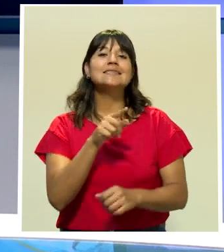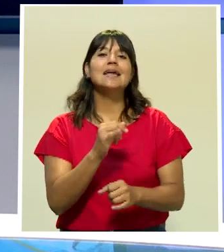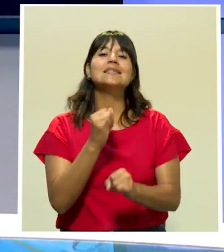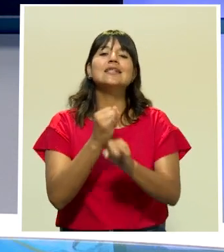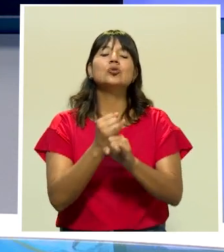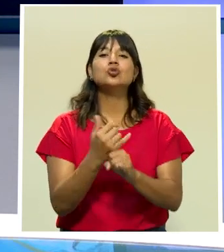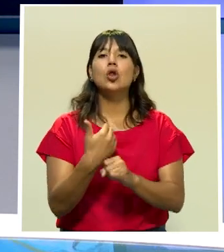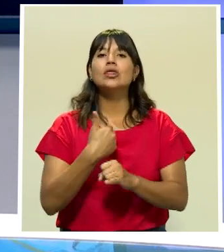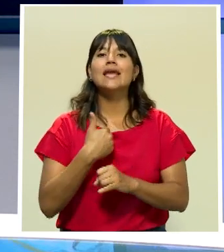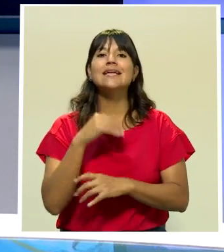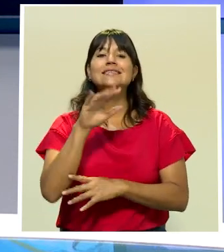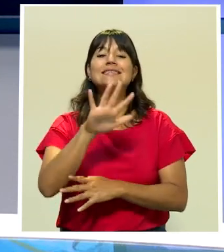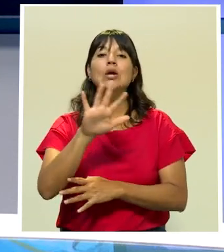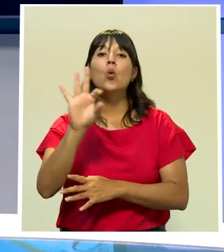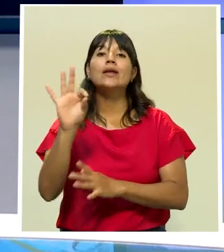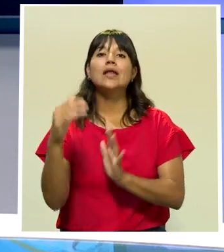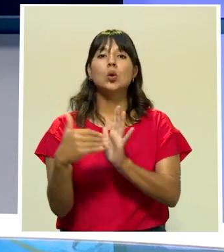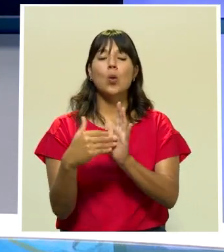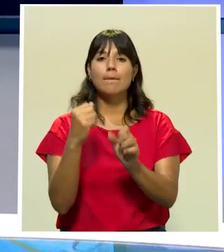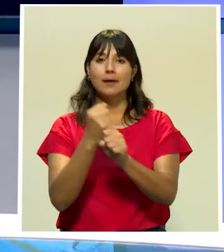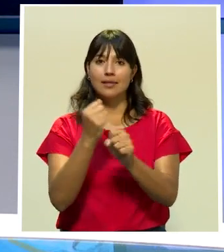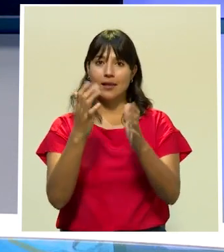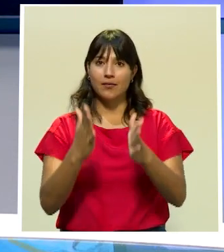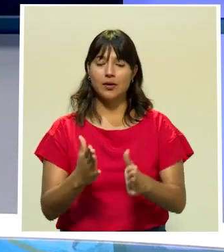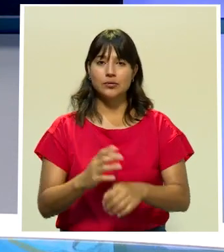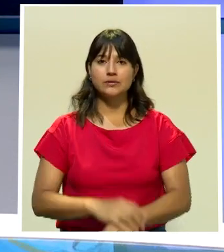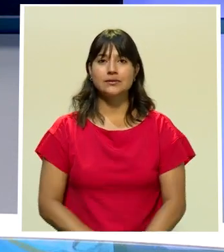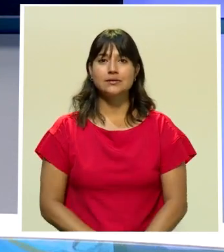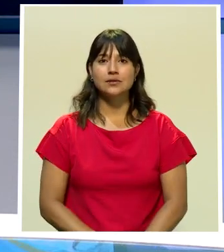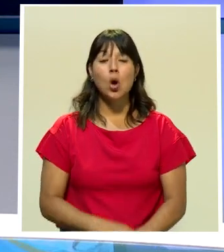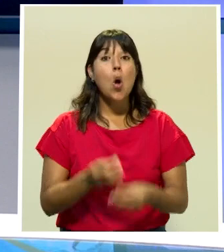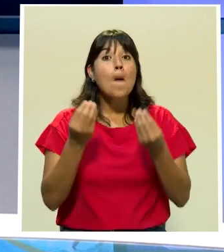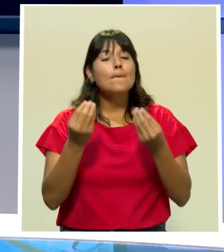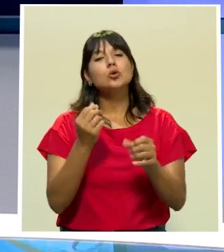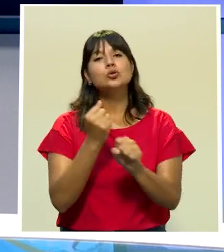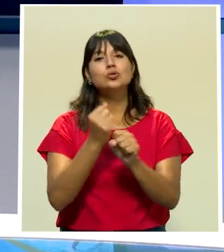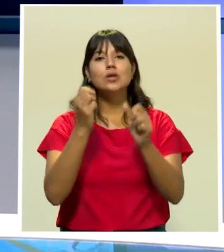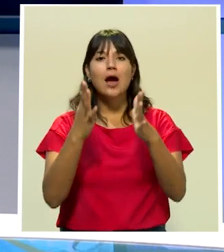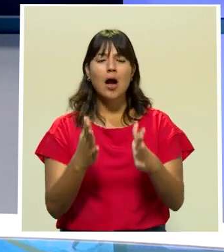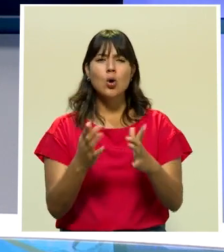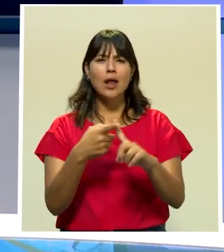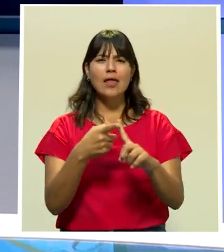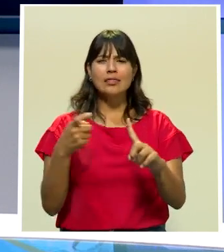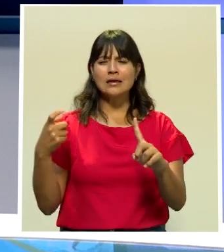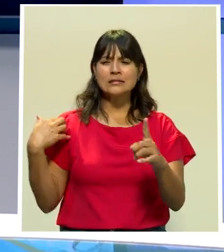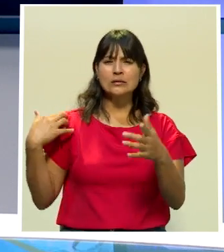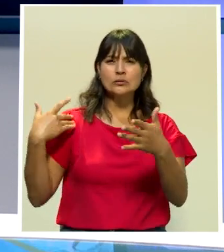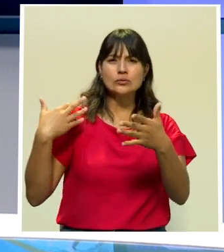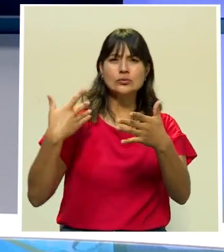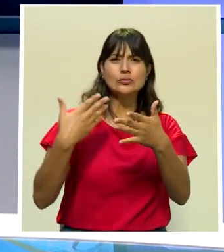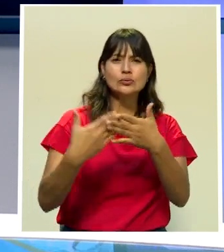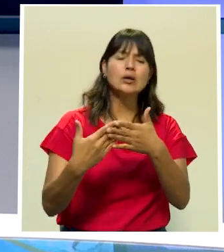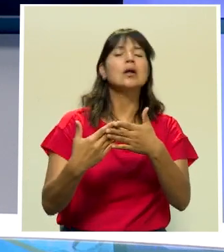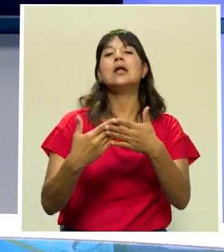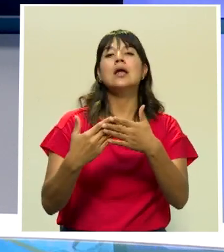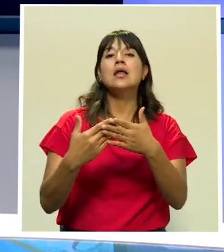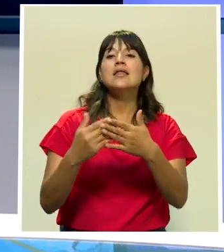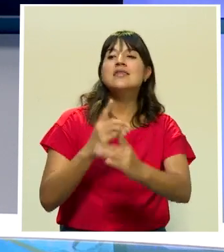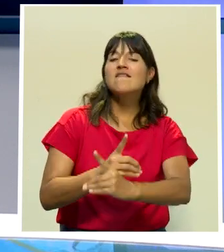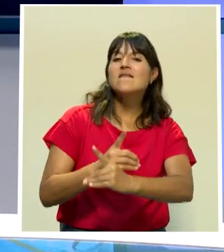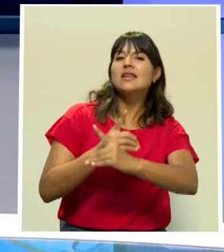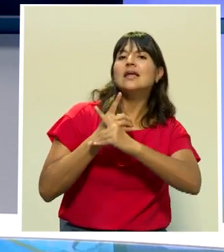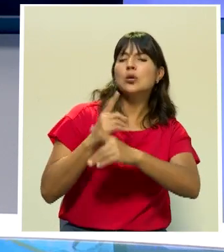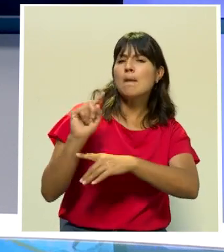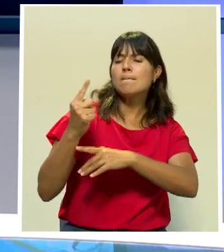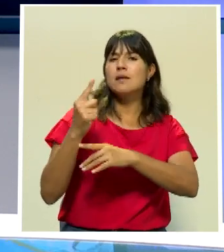cuenta con más de 59.000 funcionarios. Muchos de ellos están desde hace meses en la primera línea de